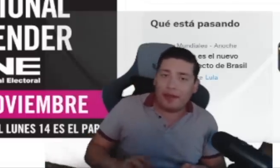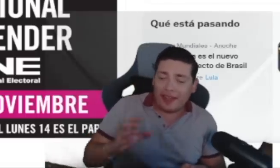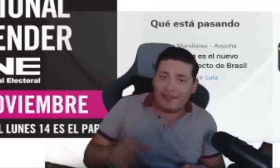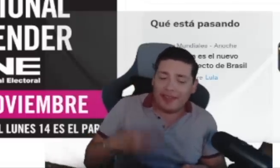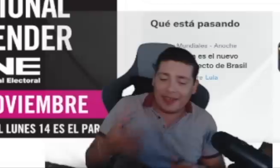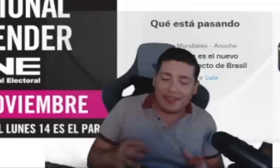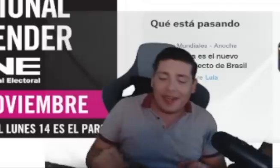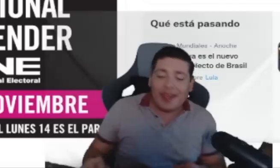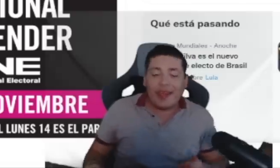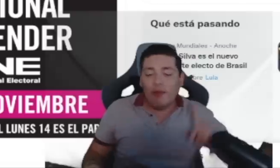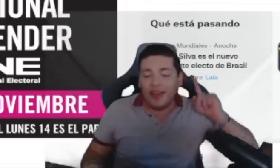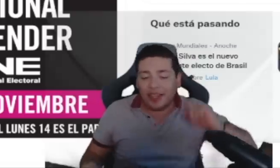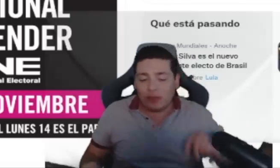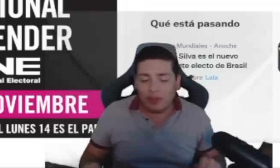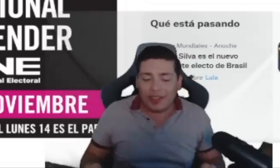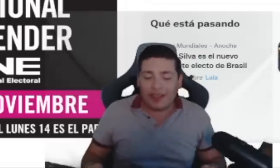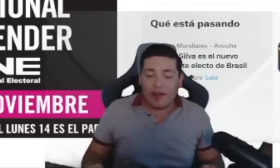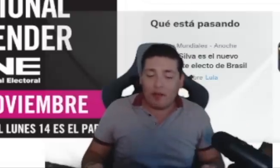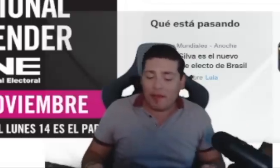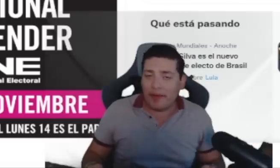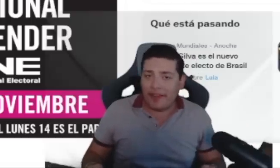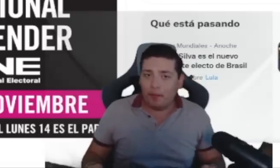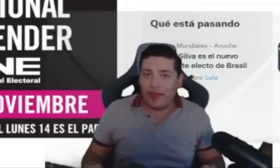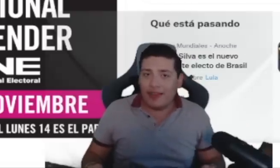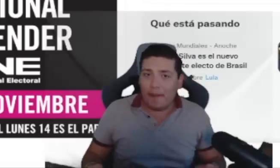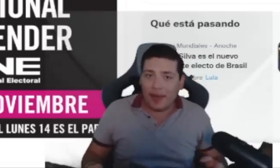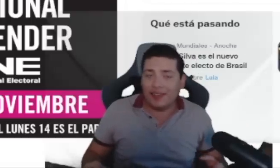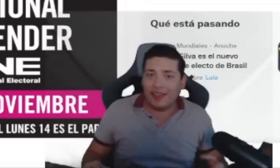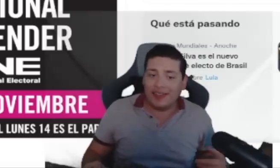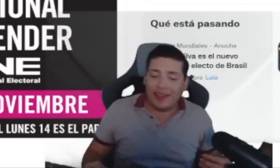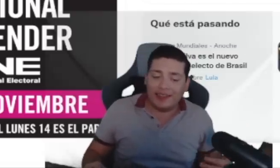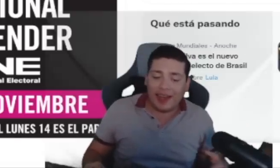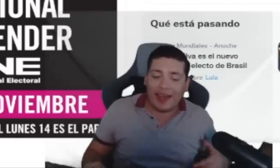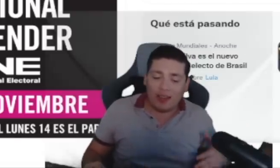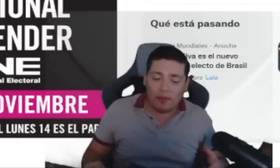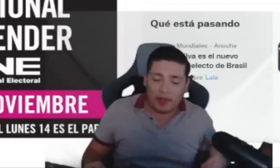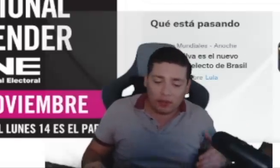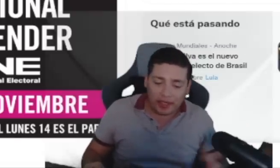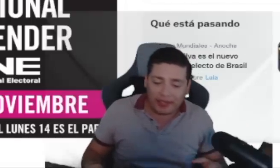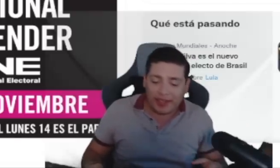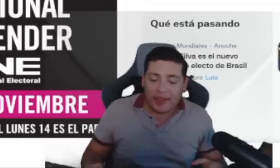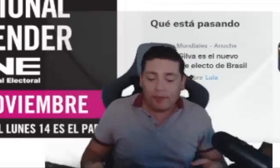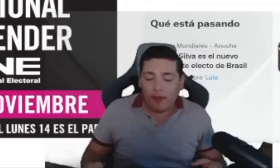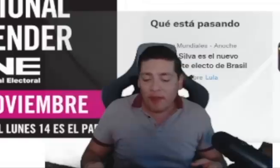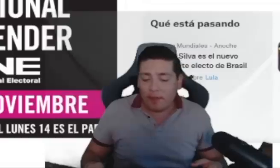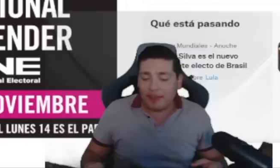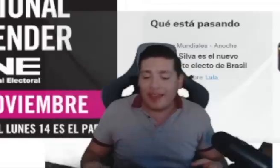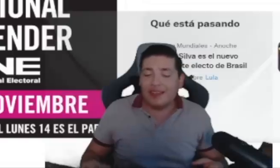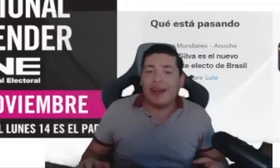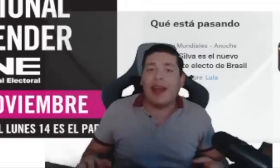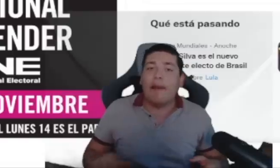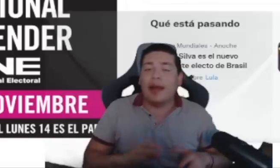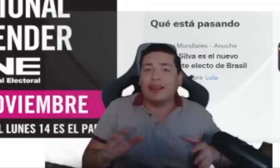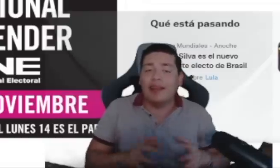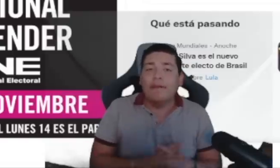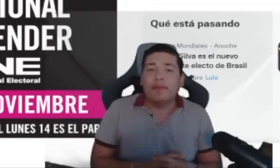que pretenden realizar el lunes 14 de noviembre después de la marcha que se realizará el domingo 13, donde pues ahí